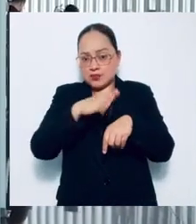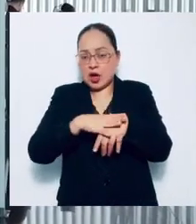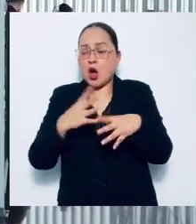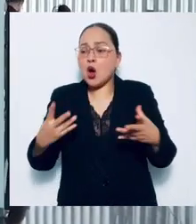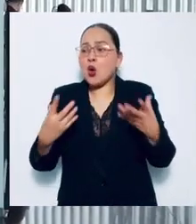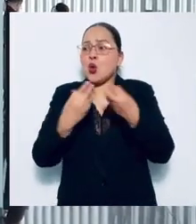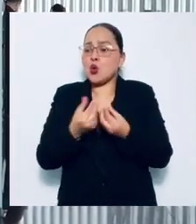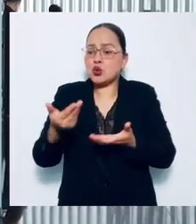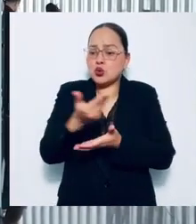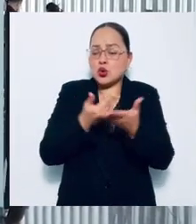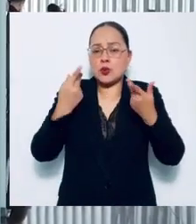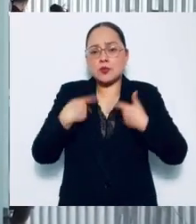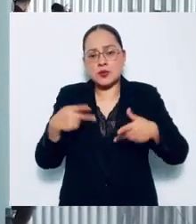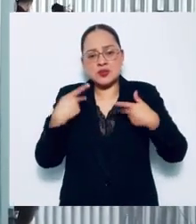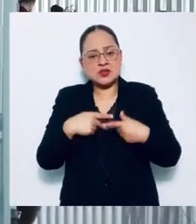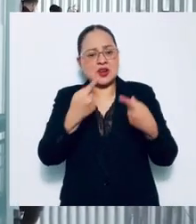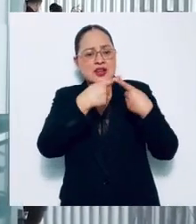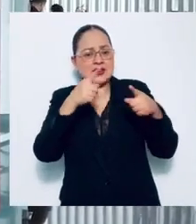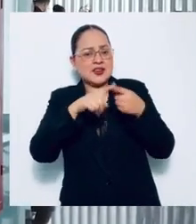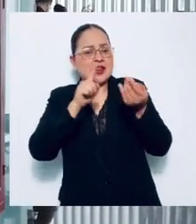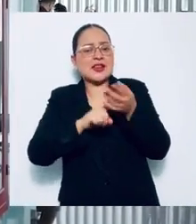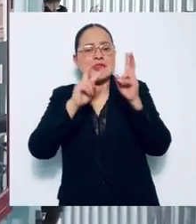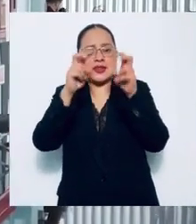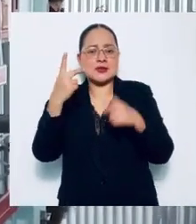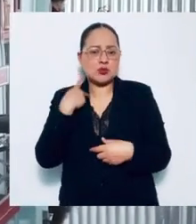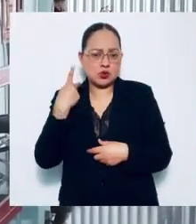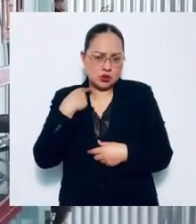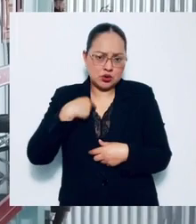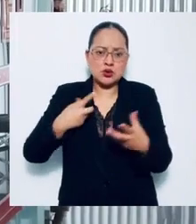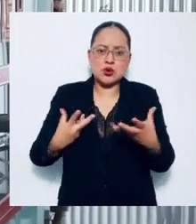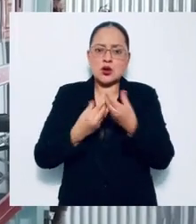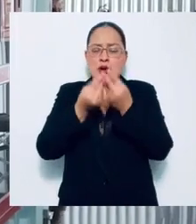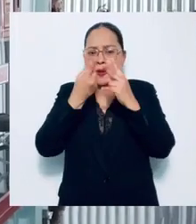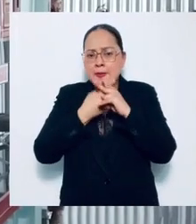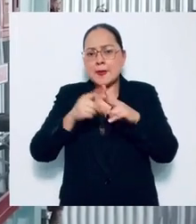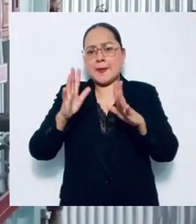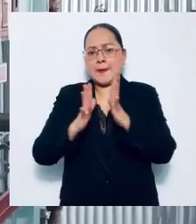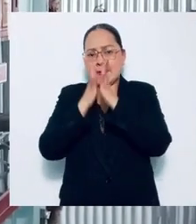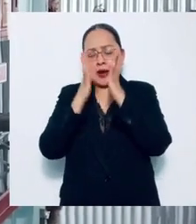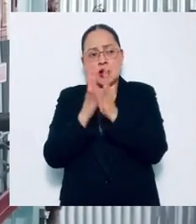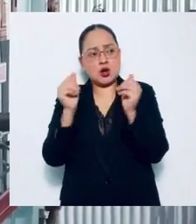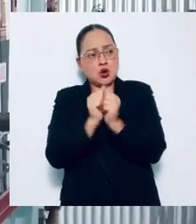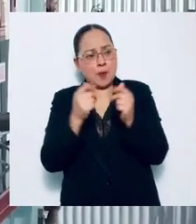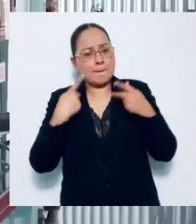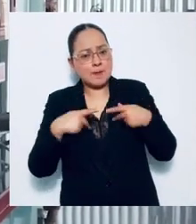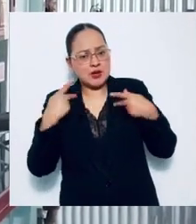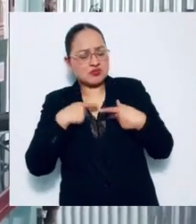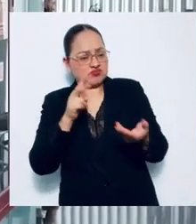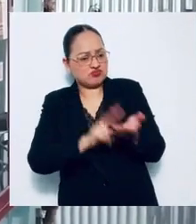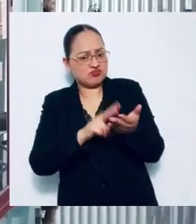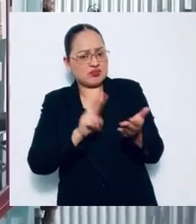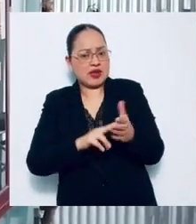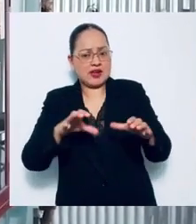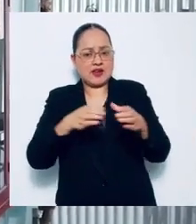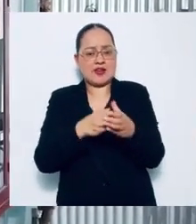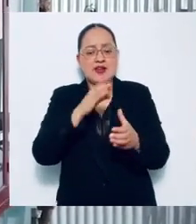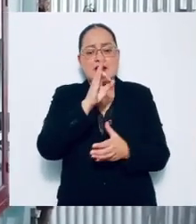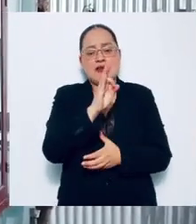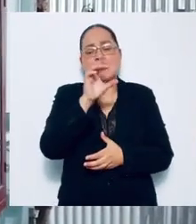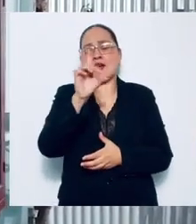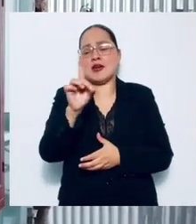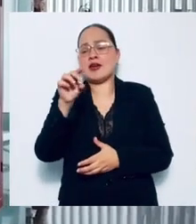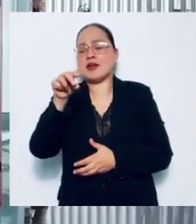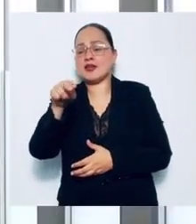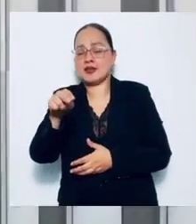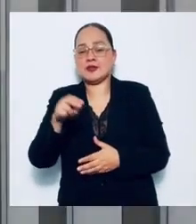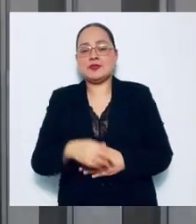con el mundo público, con el mundo de la política, con mujeres y hombres de principios del Frente Democrático